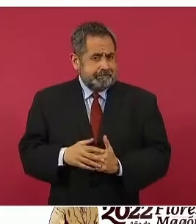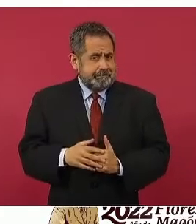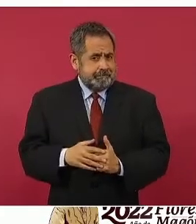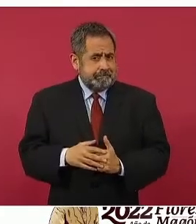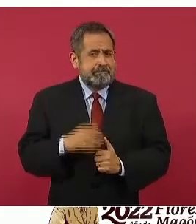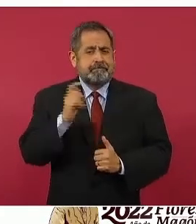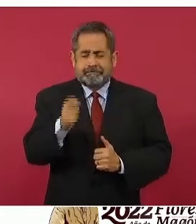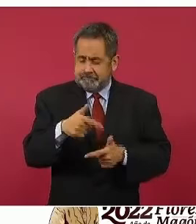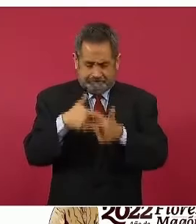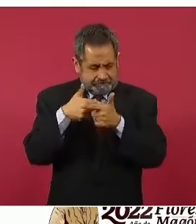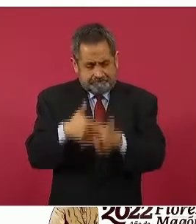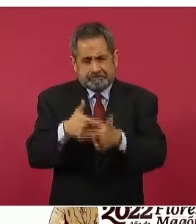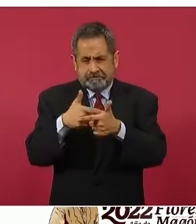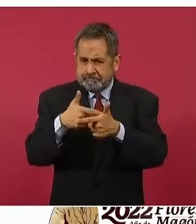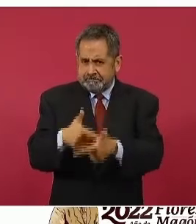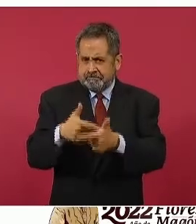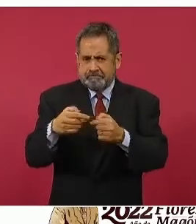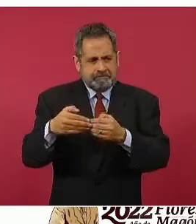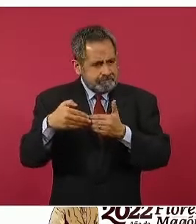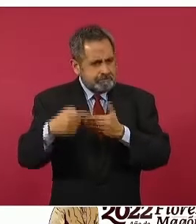¿cuántos se vacunaron ayer?